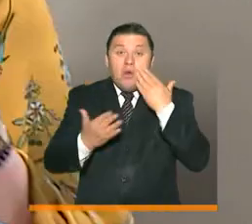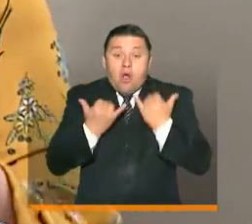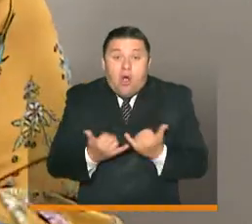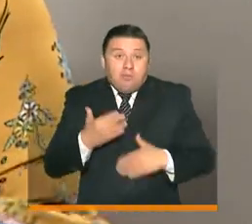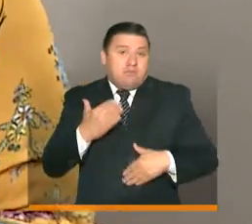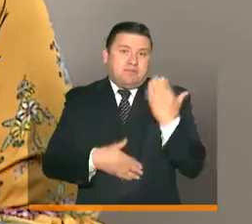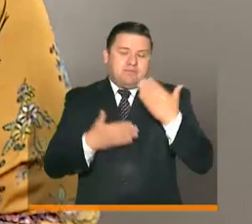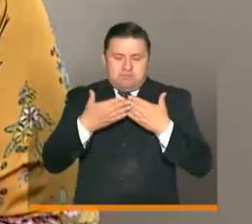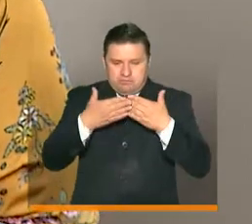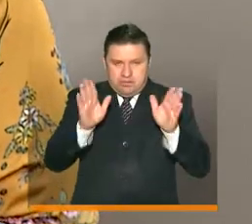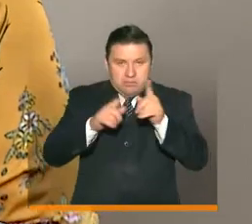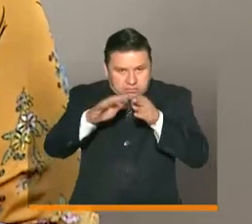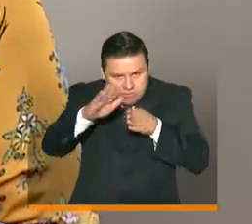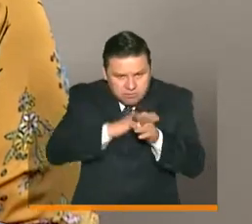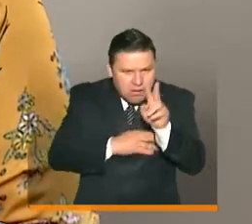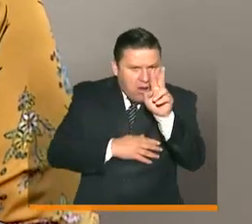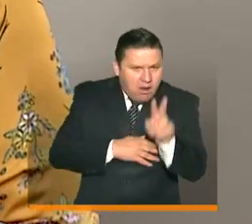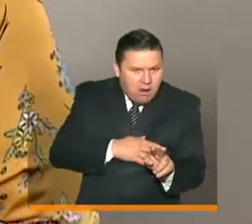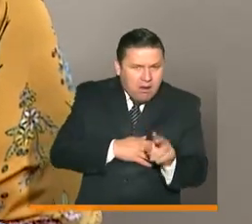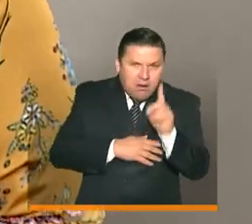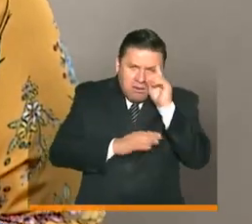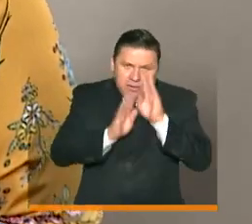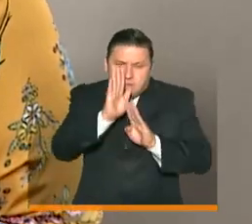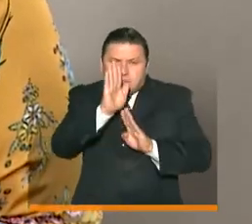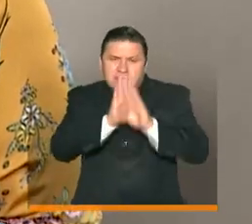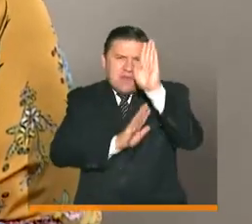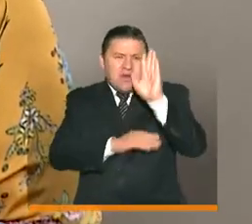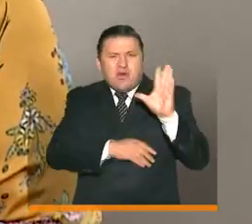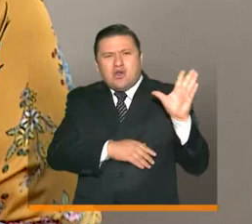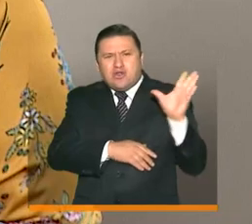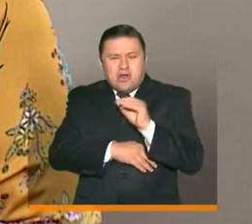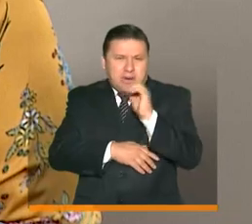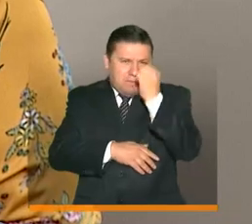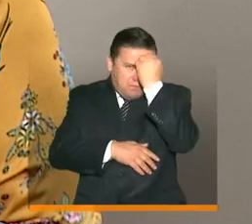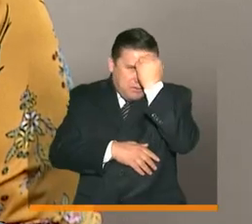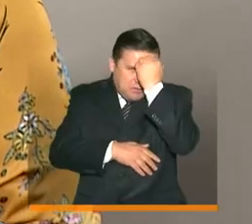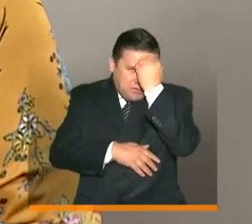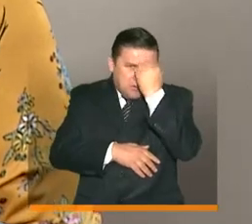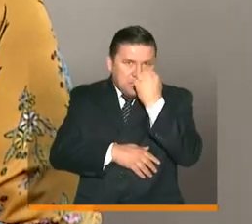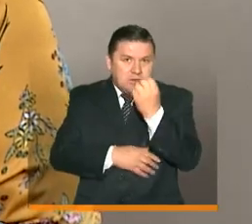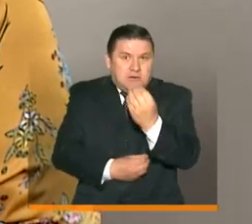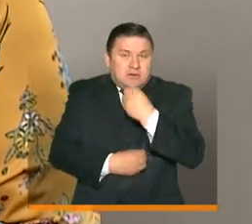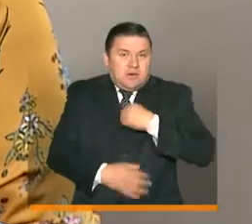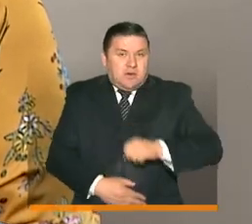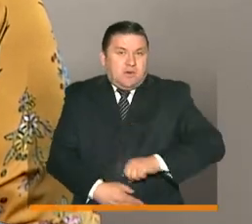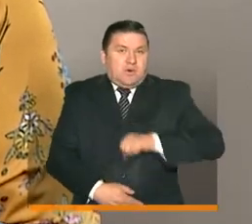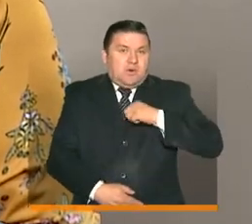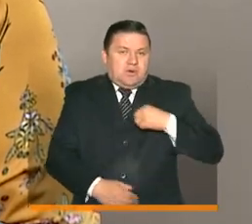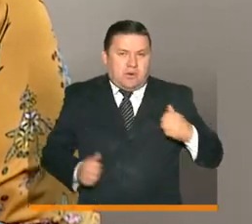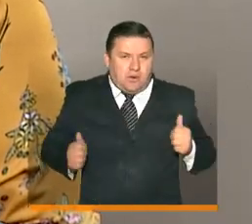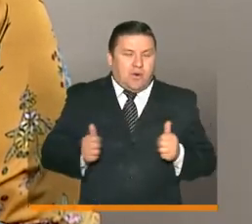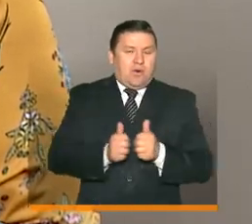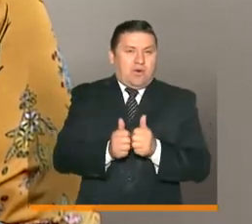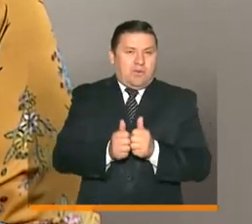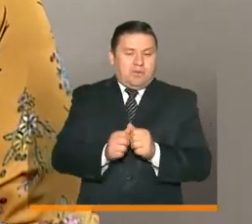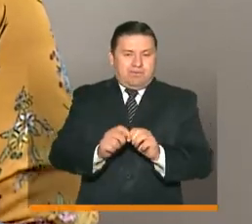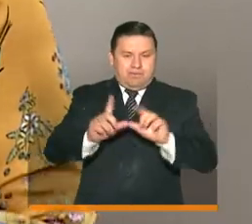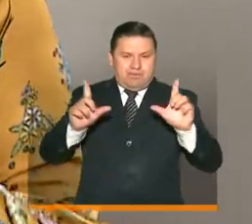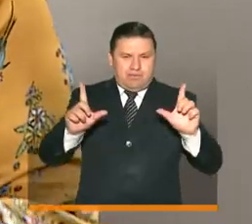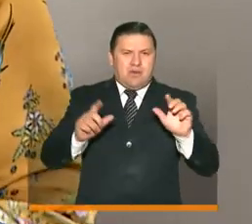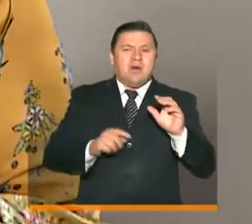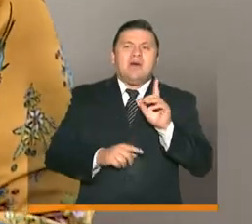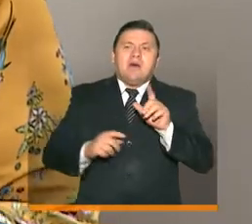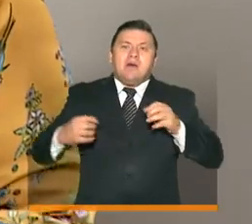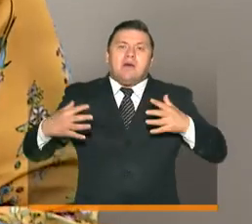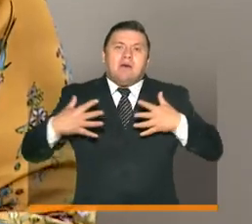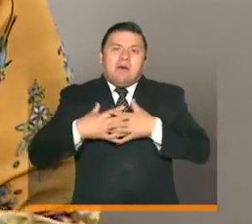hoy y allí también tendremos muchos de los desarrollos de todos esos maestros que nos llenan de orgullo y que estamos acompañando también a través de Colciencias para